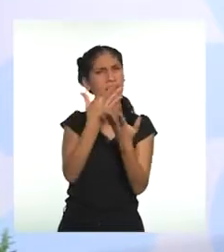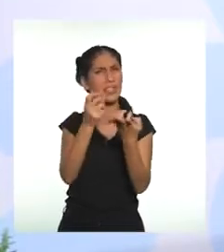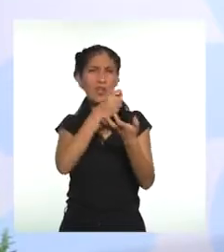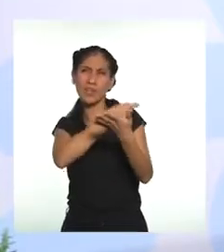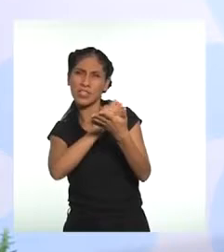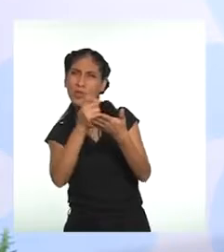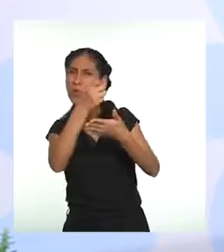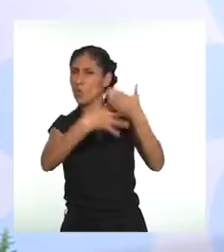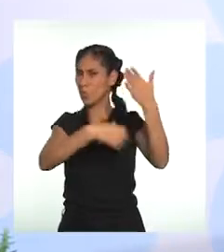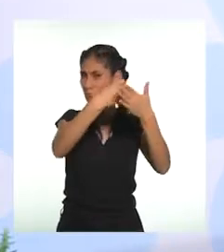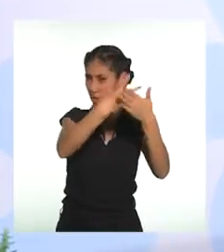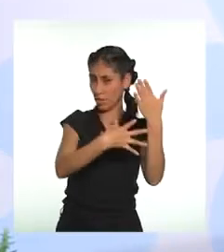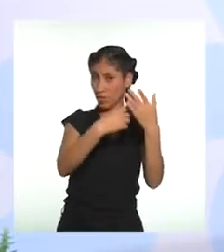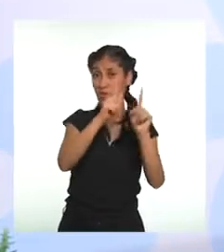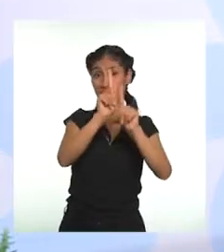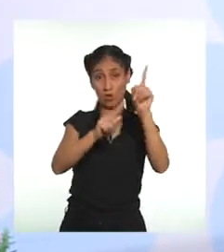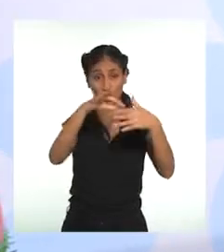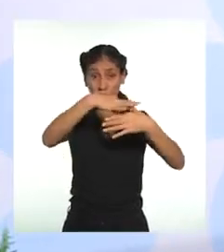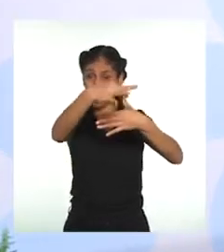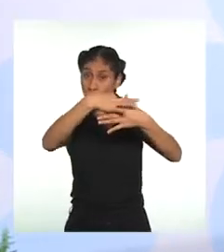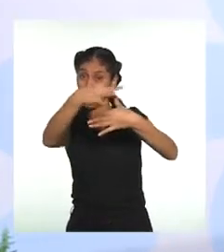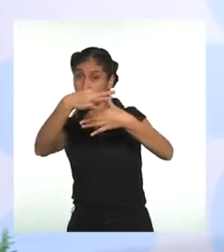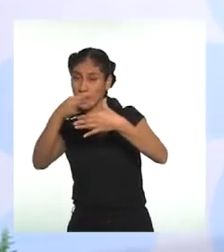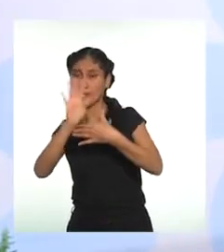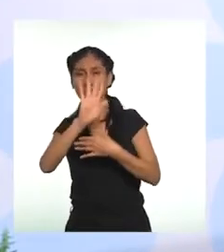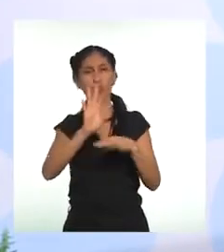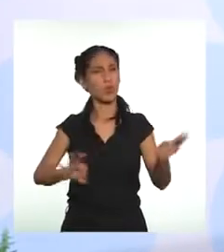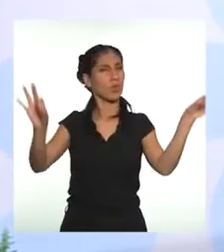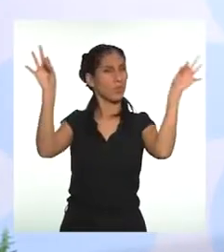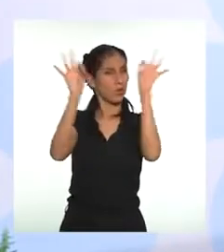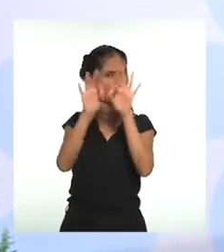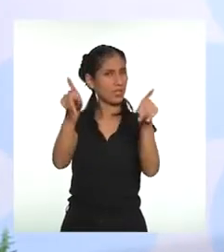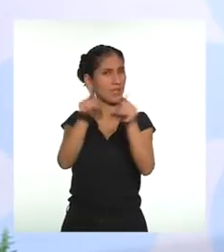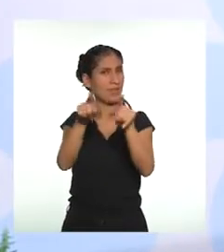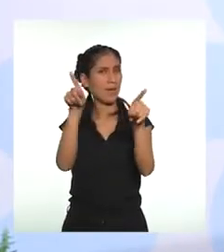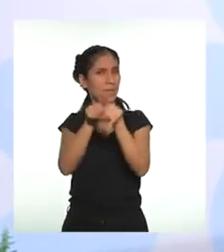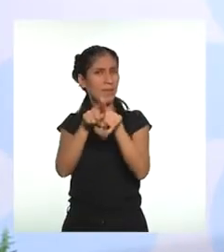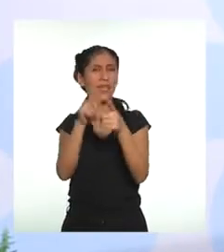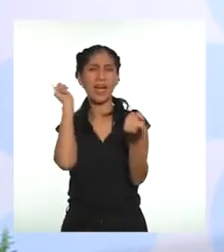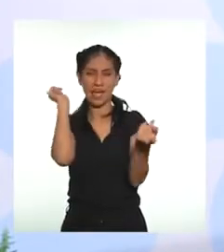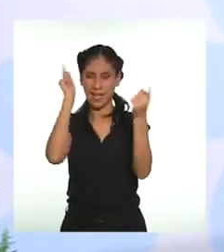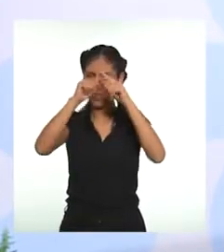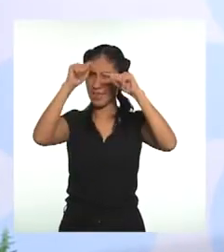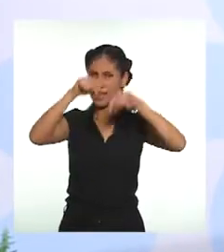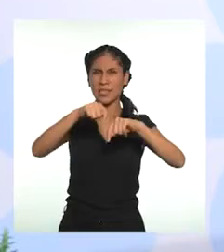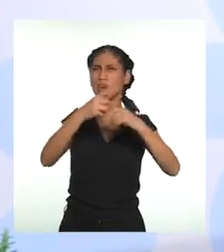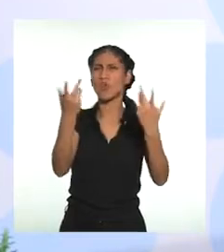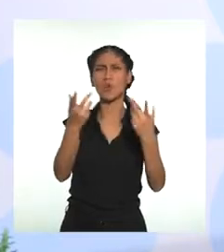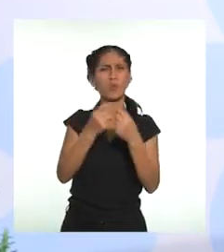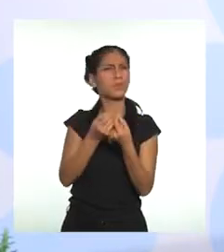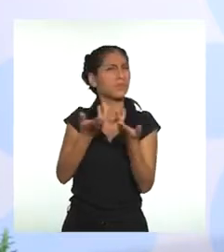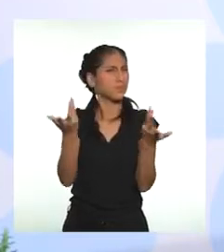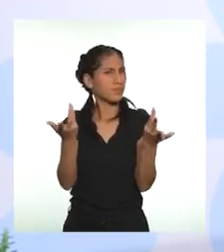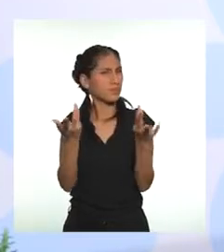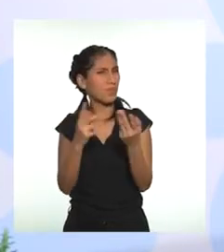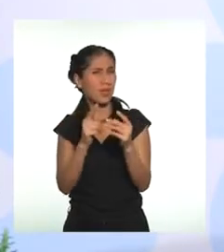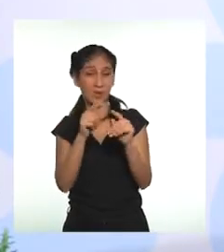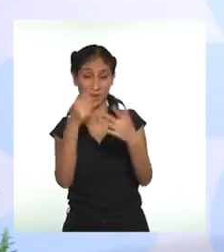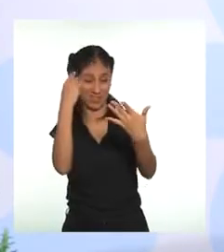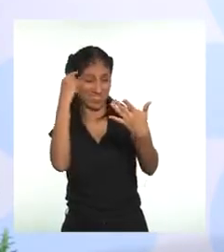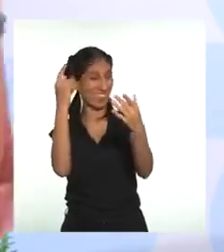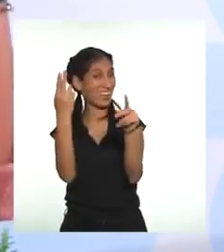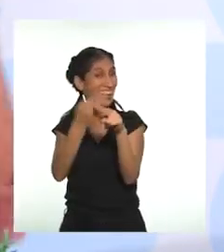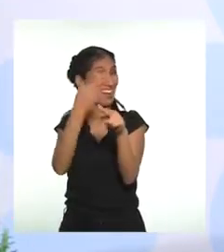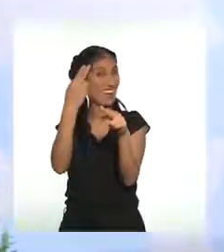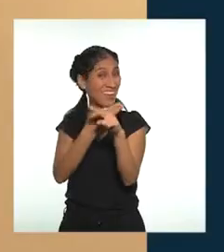sobre los pueblos indígenas u originarios, su importancia y trascendencia para nuestro país. Sobre todo, con miras